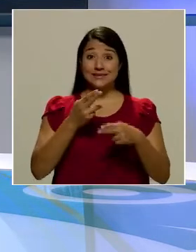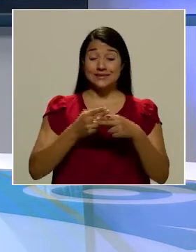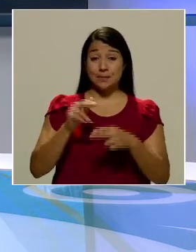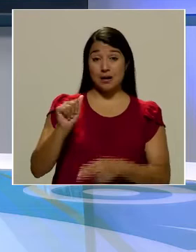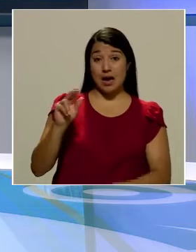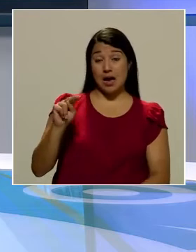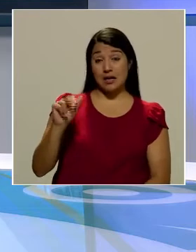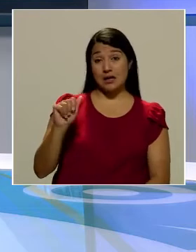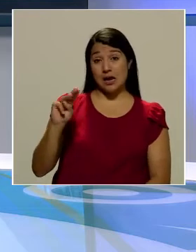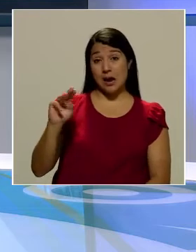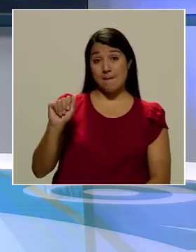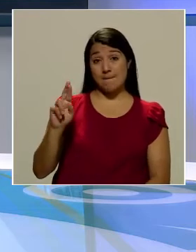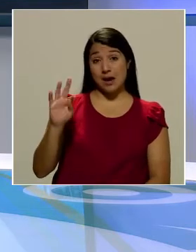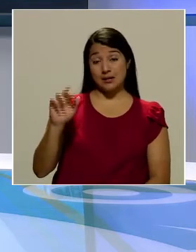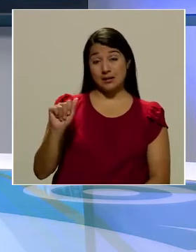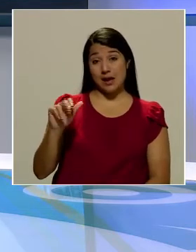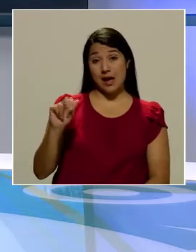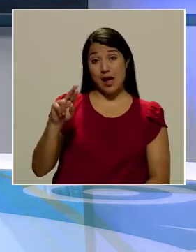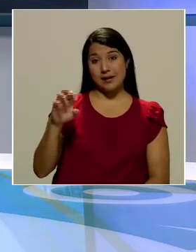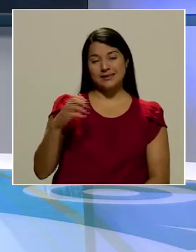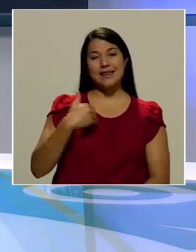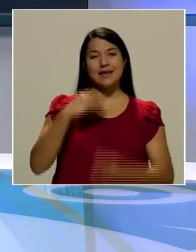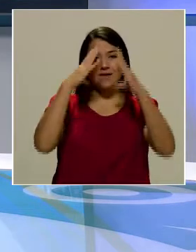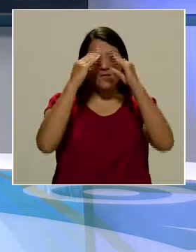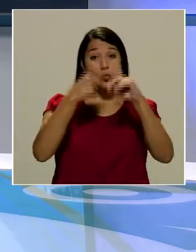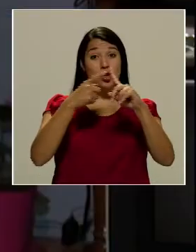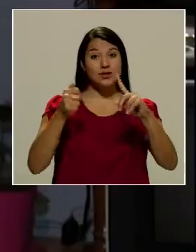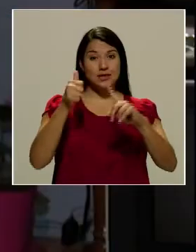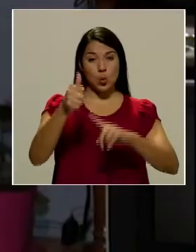nos amplía desde Alajuela sobre este tema.